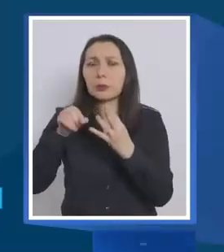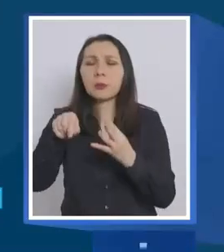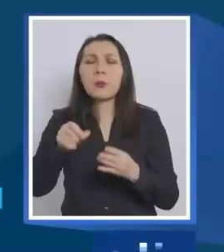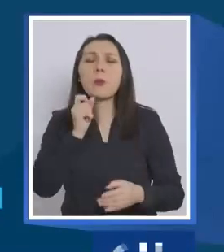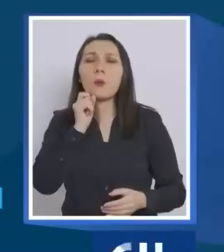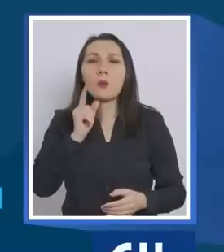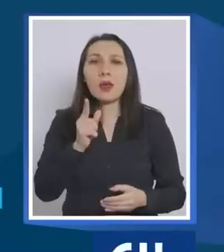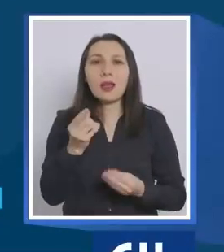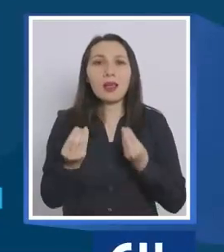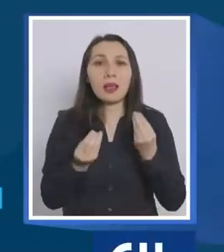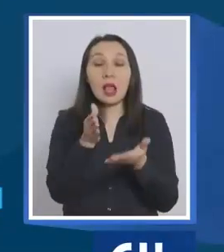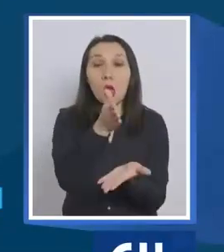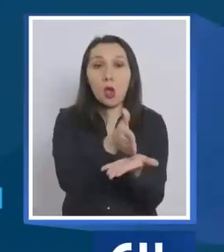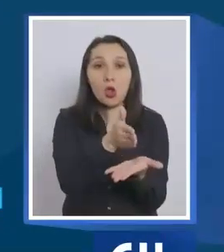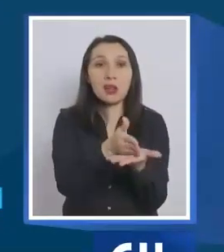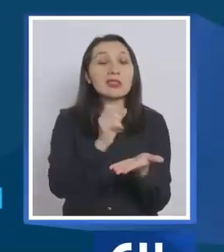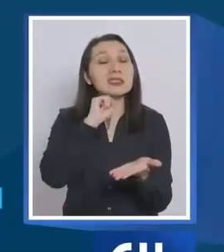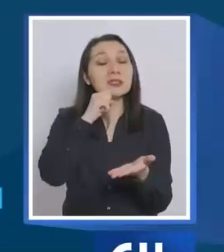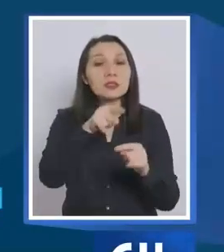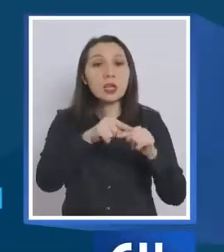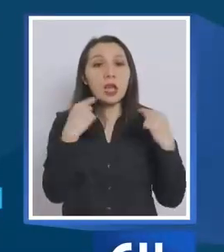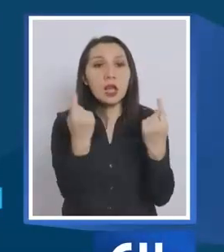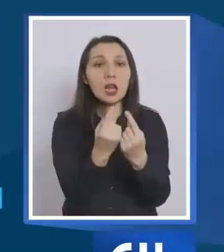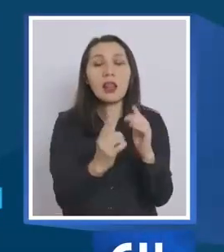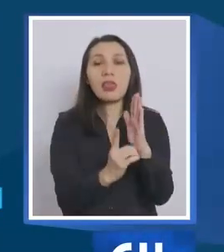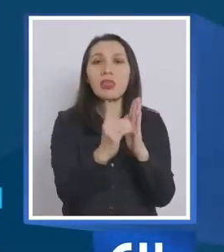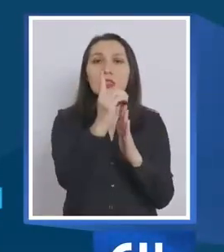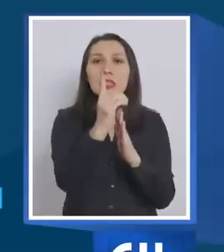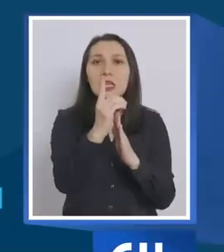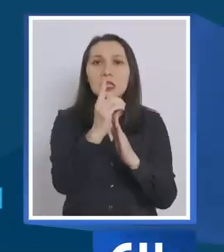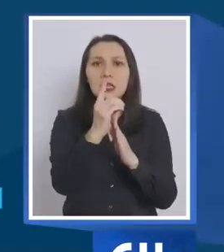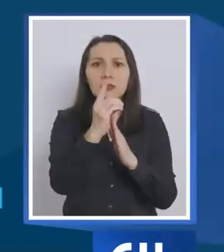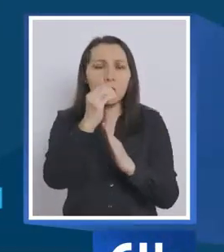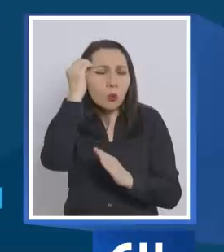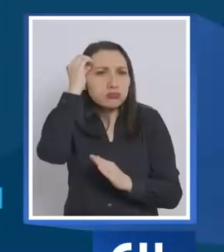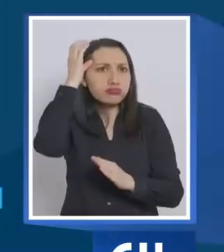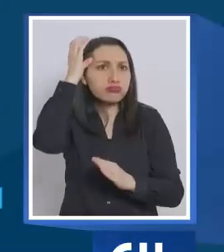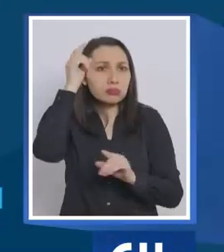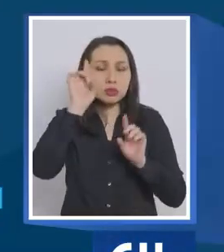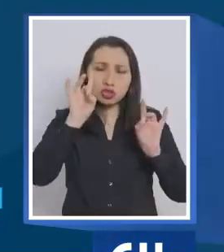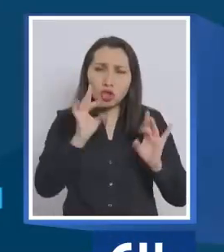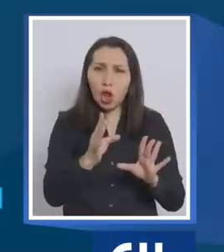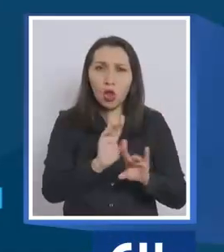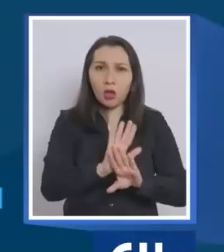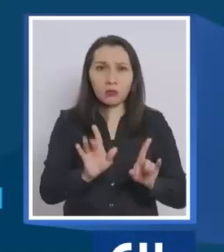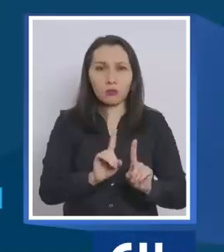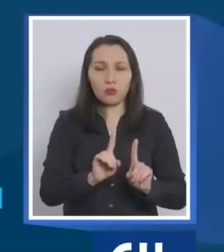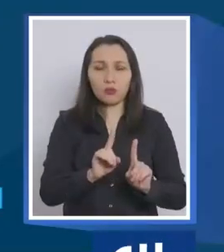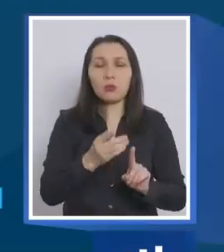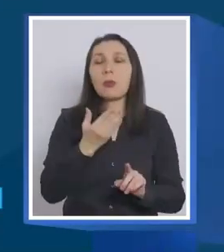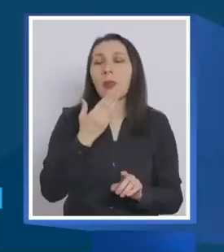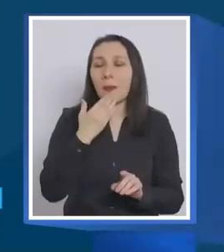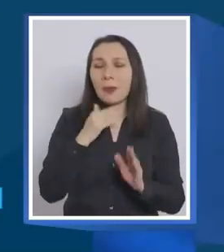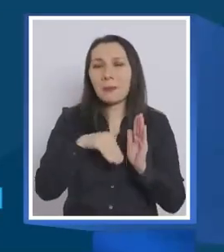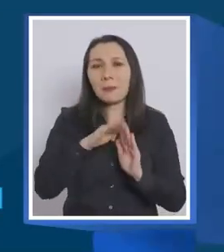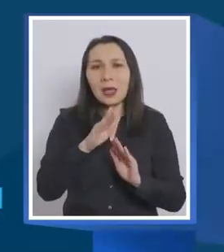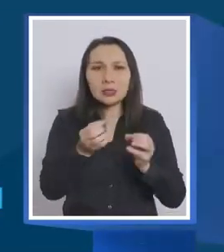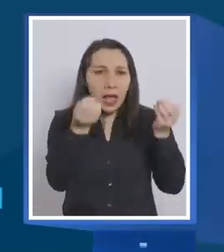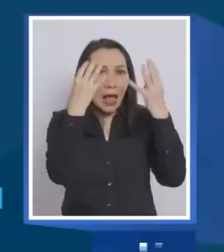que la escuela no es solo un espacio de desarrollo cognitivo, sino que es mucho más que